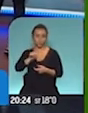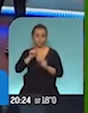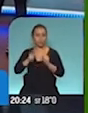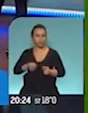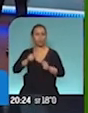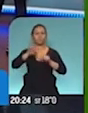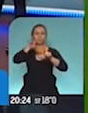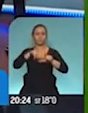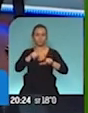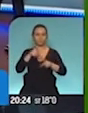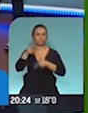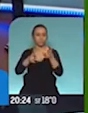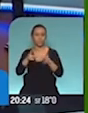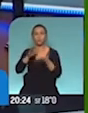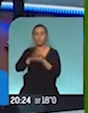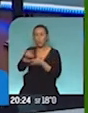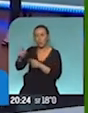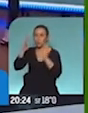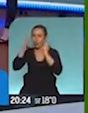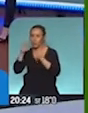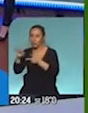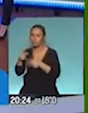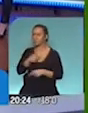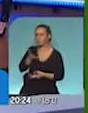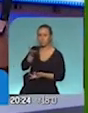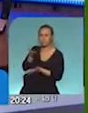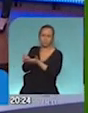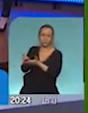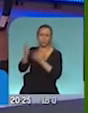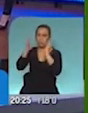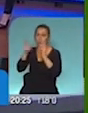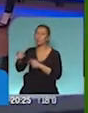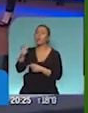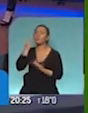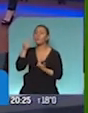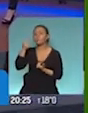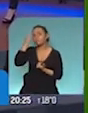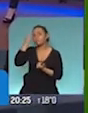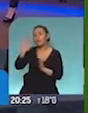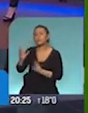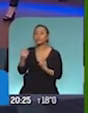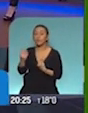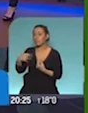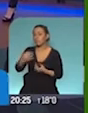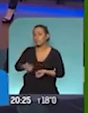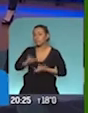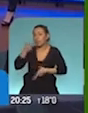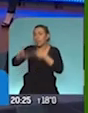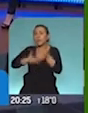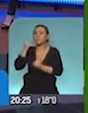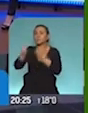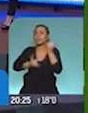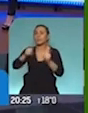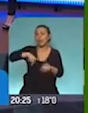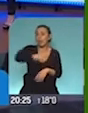los sectores de derecha en nuestro país, y la expresión máxima de eso es de la masacre de Avellaneda, como